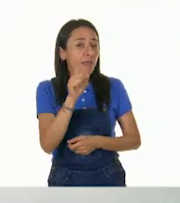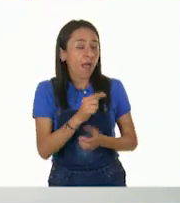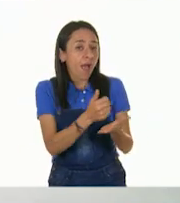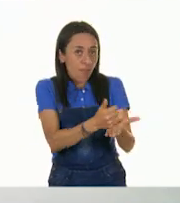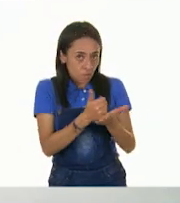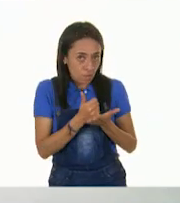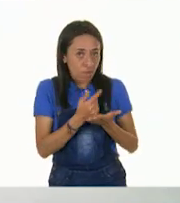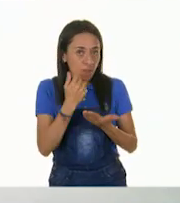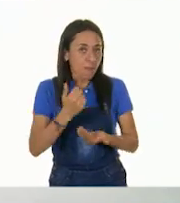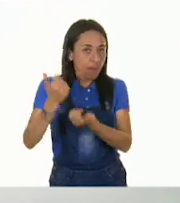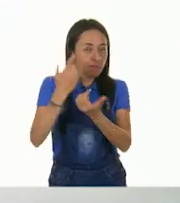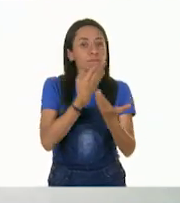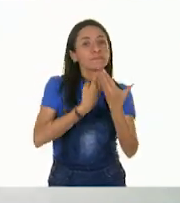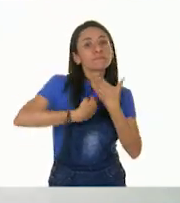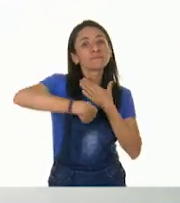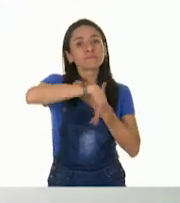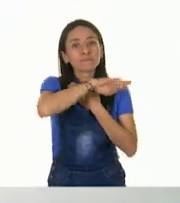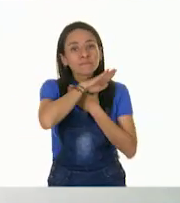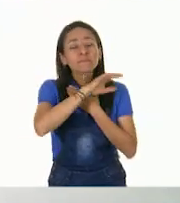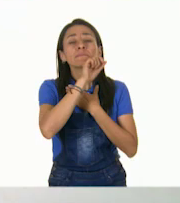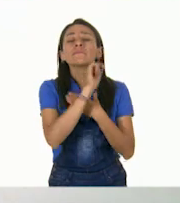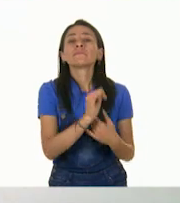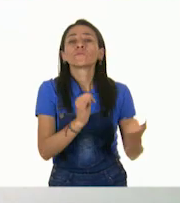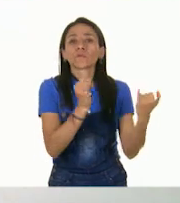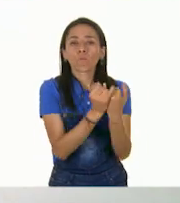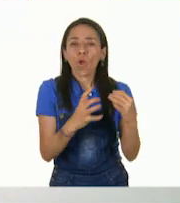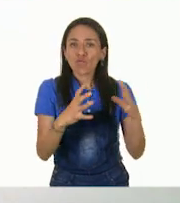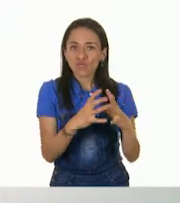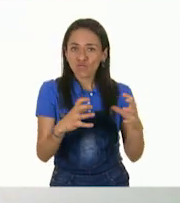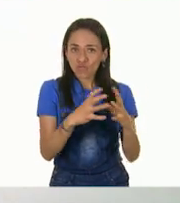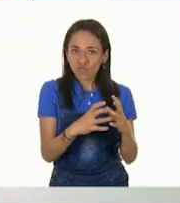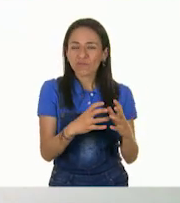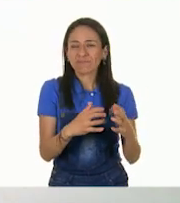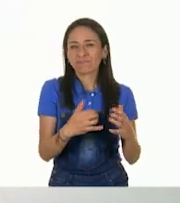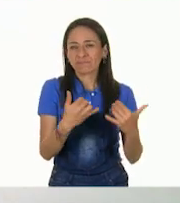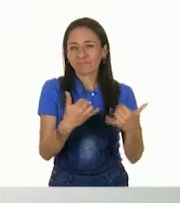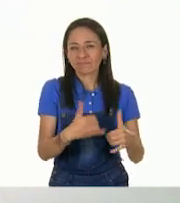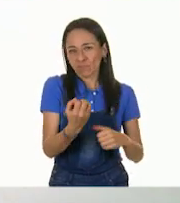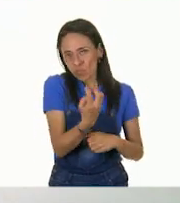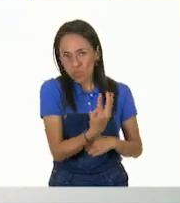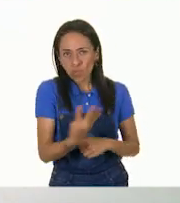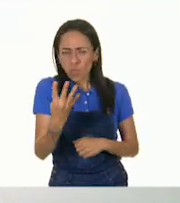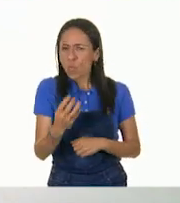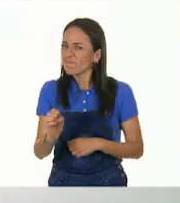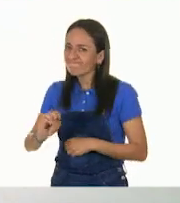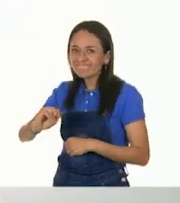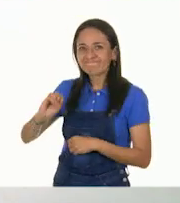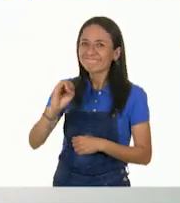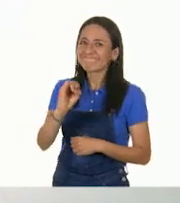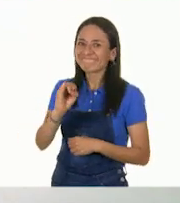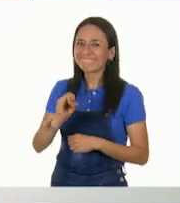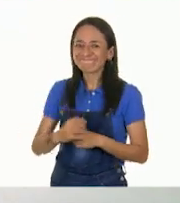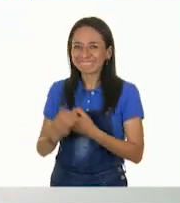los cuatro peluches que ya tenía 6 aquí está la bufanda los peluches